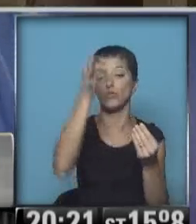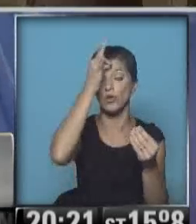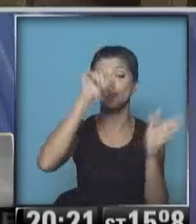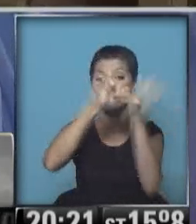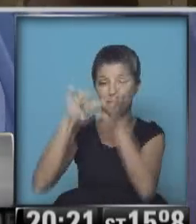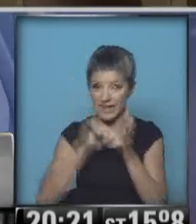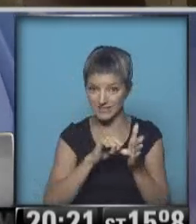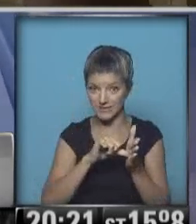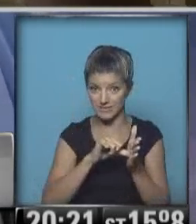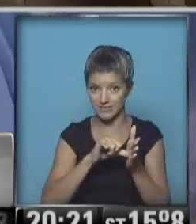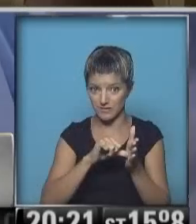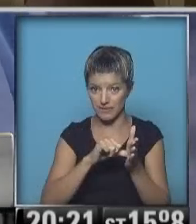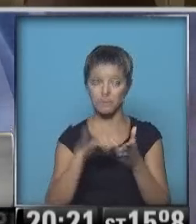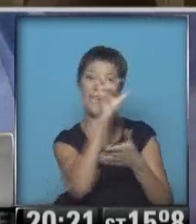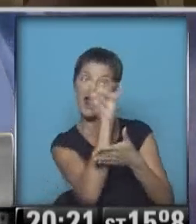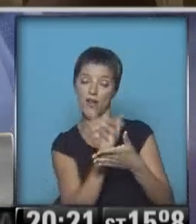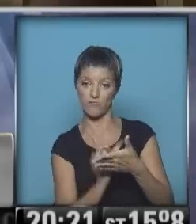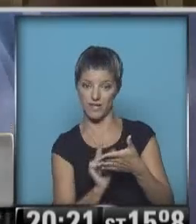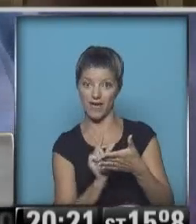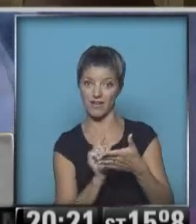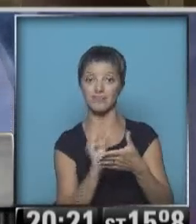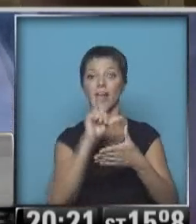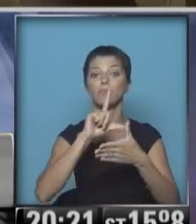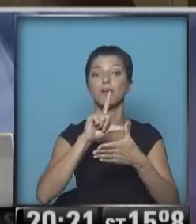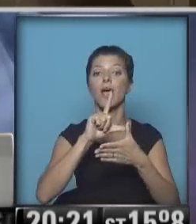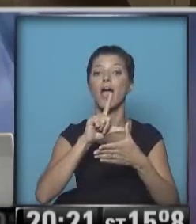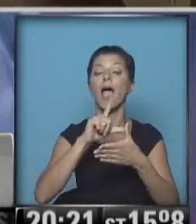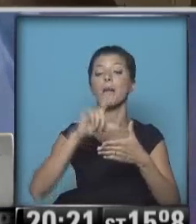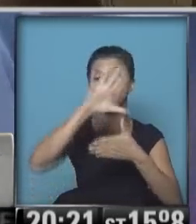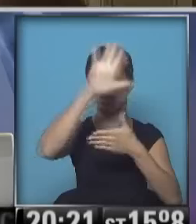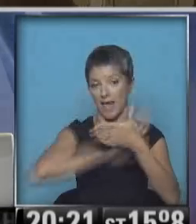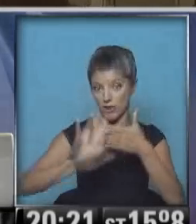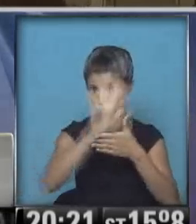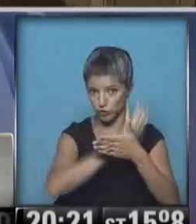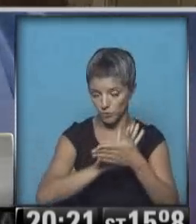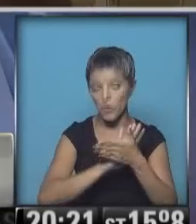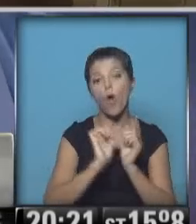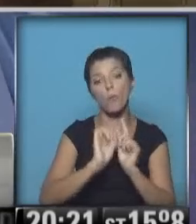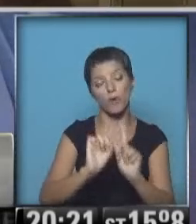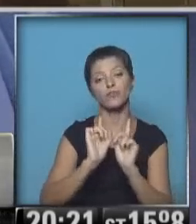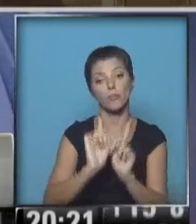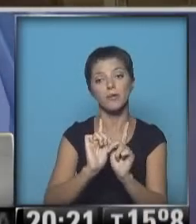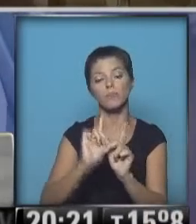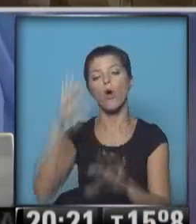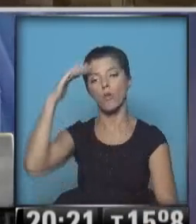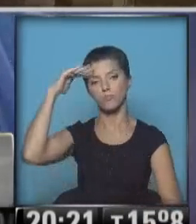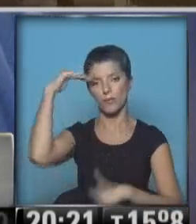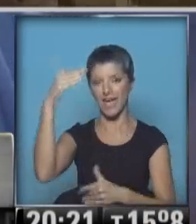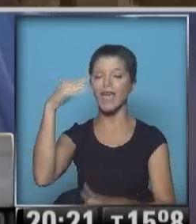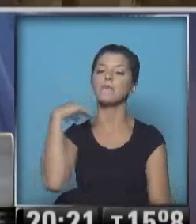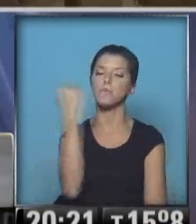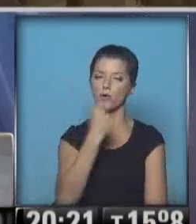los 12 países que geográficamente componen América del Sur en este sentido la conmemoración es